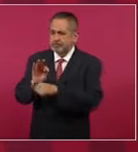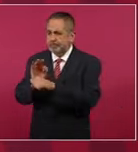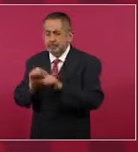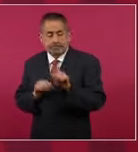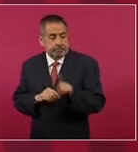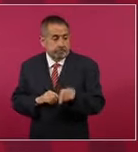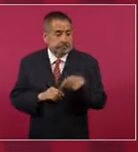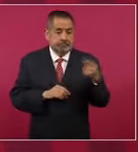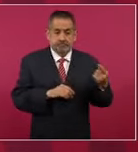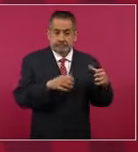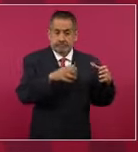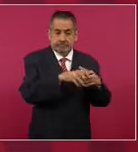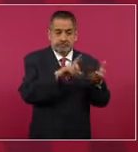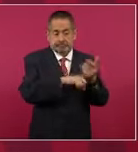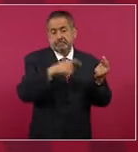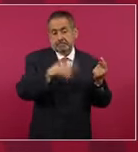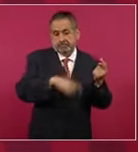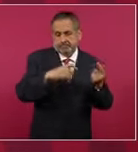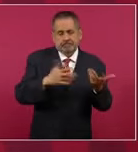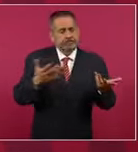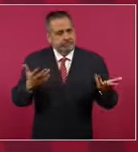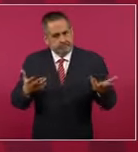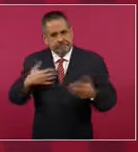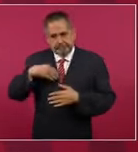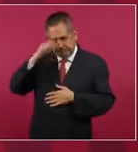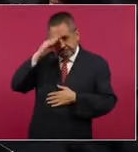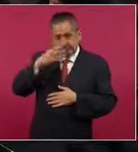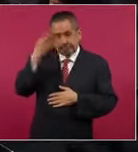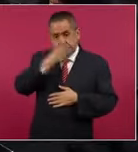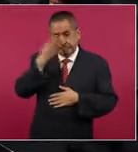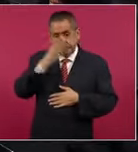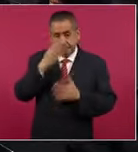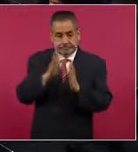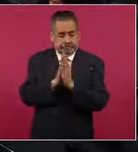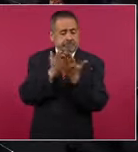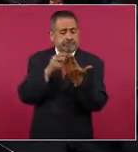potentados, porque en la Biblia